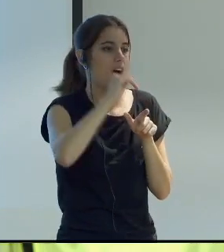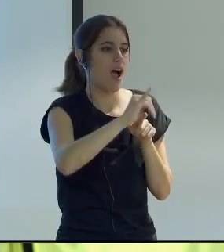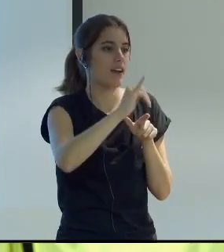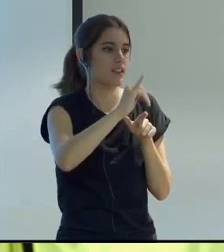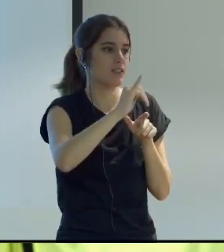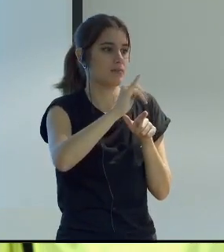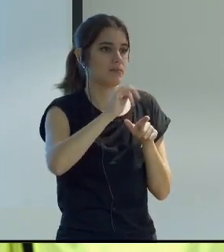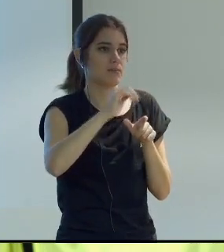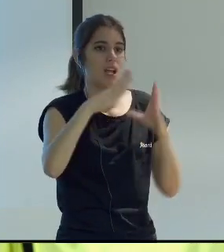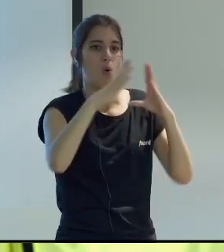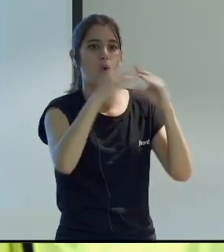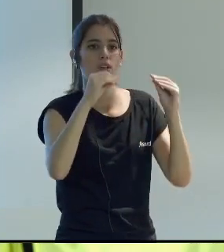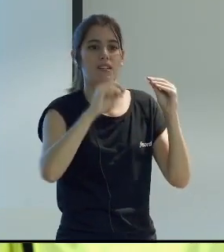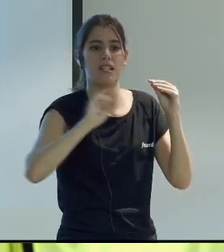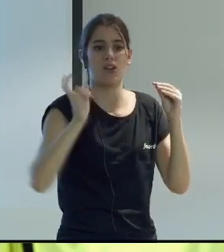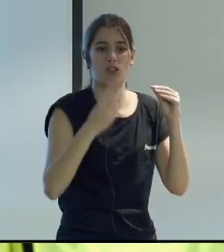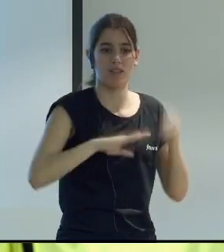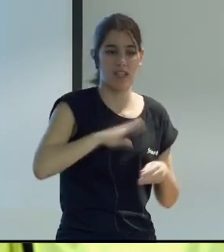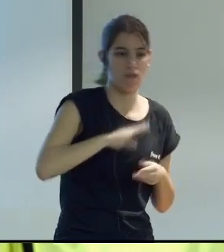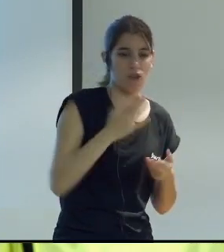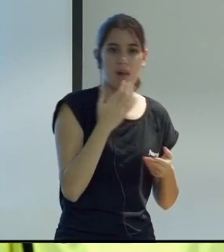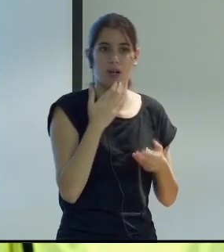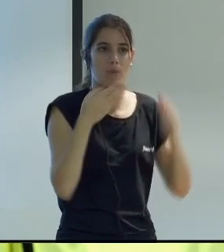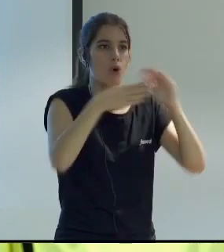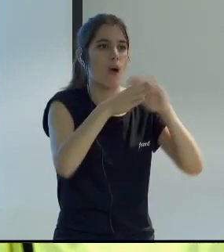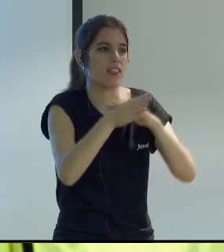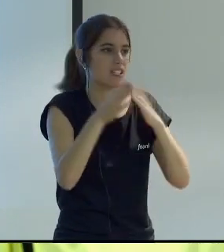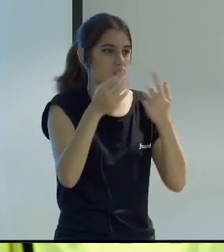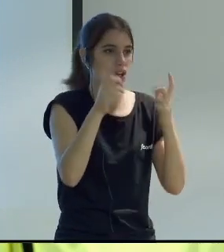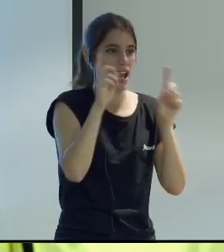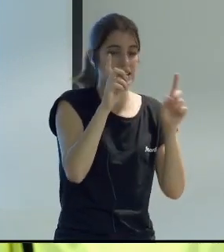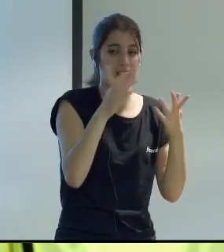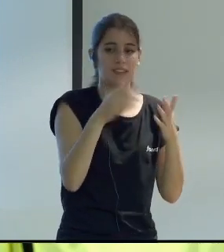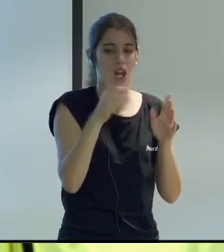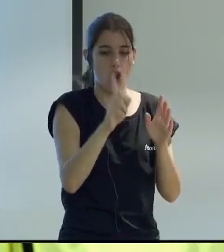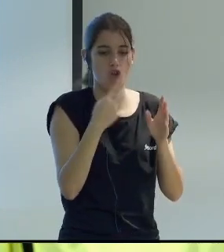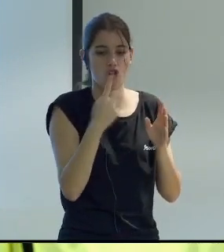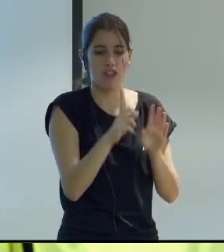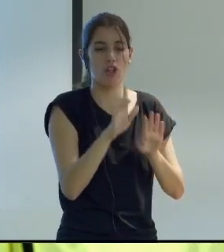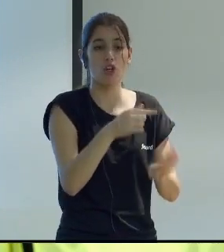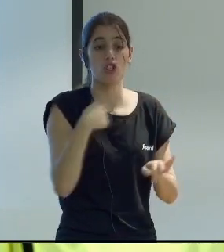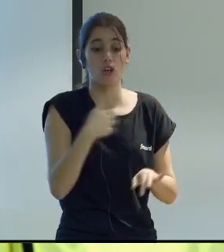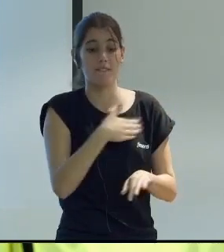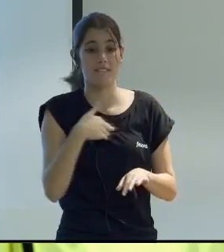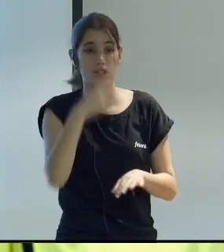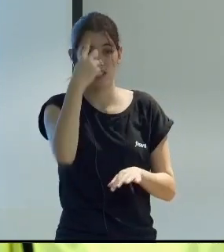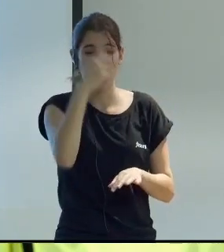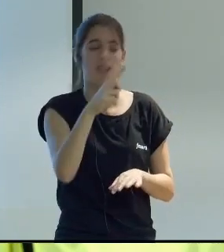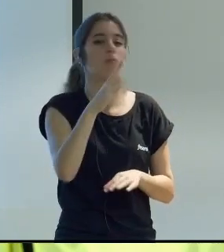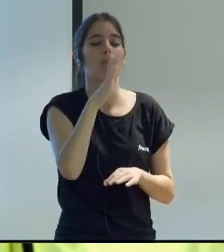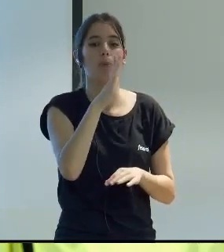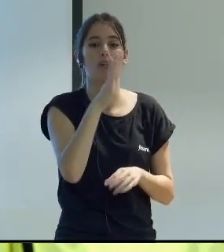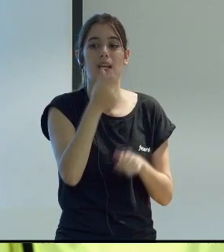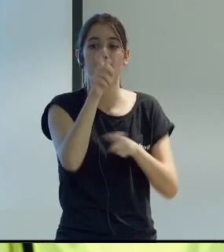por ejemplo, universidad funcional y tienen acceso a la enseñanza. Queremos saber por qué no está la